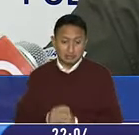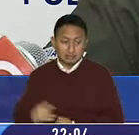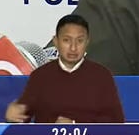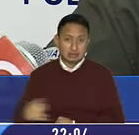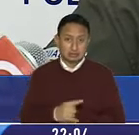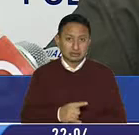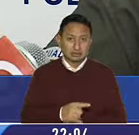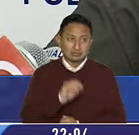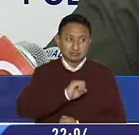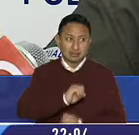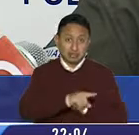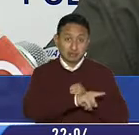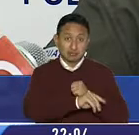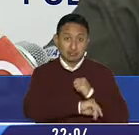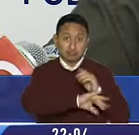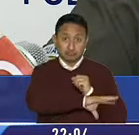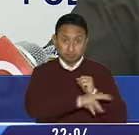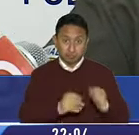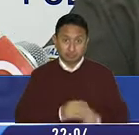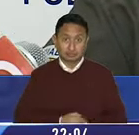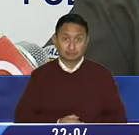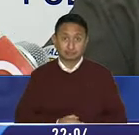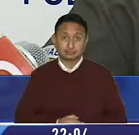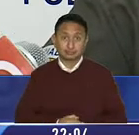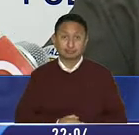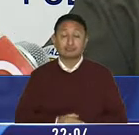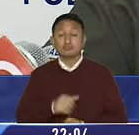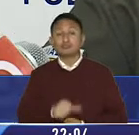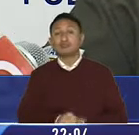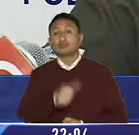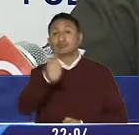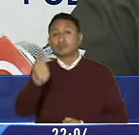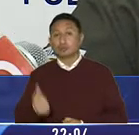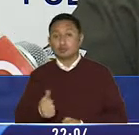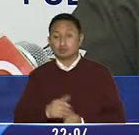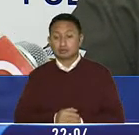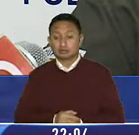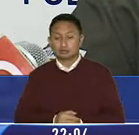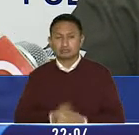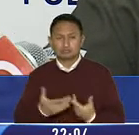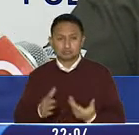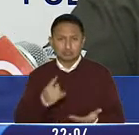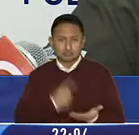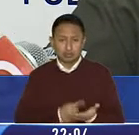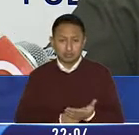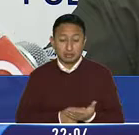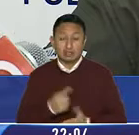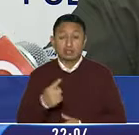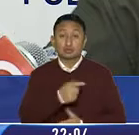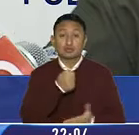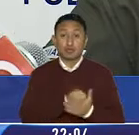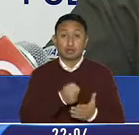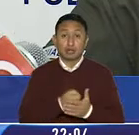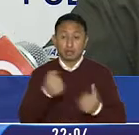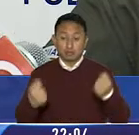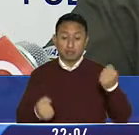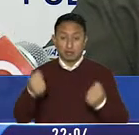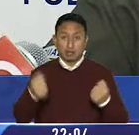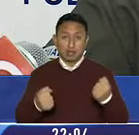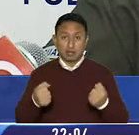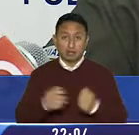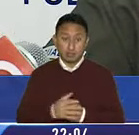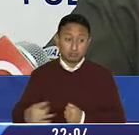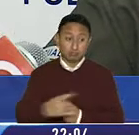utilizaban para cometer sus hechos delictivos. Y en otros eventos logramos determinar que ellos compran vehículos, realizan los